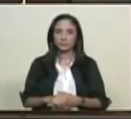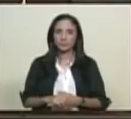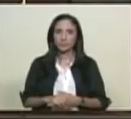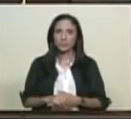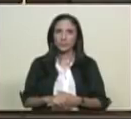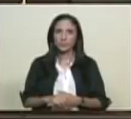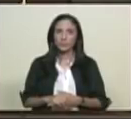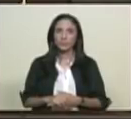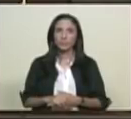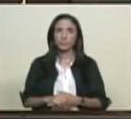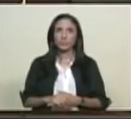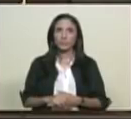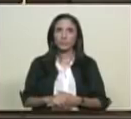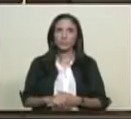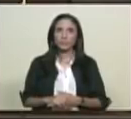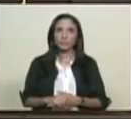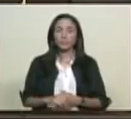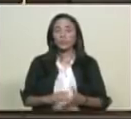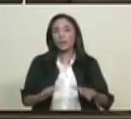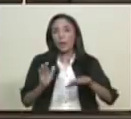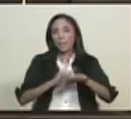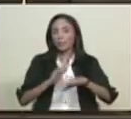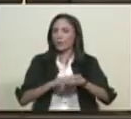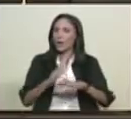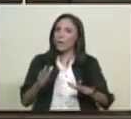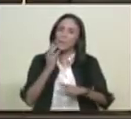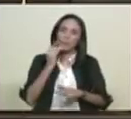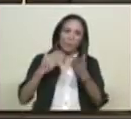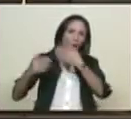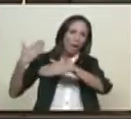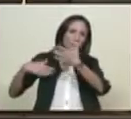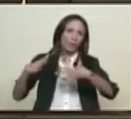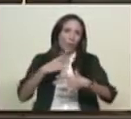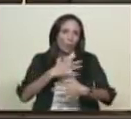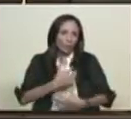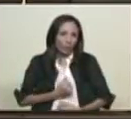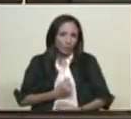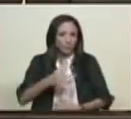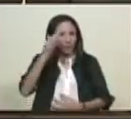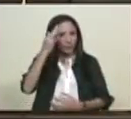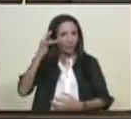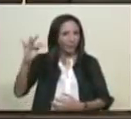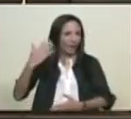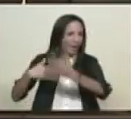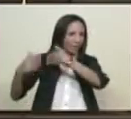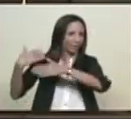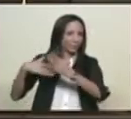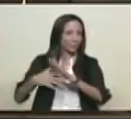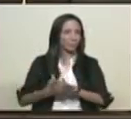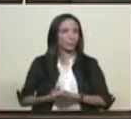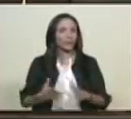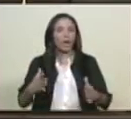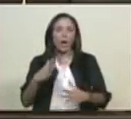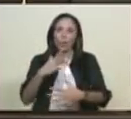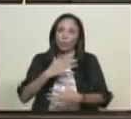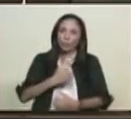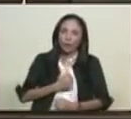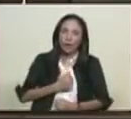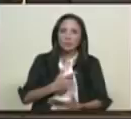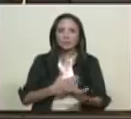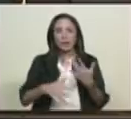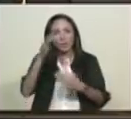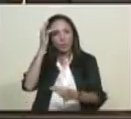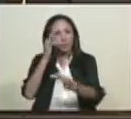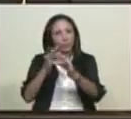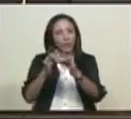Porque cuando uno deposita la confianza, o cuando uno ha creído en